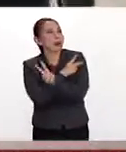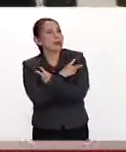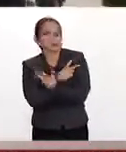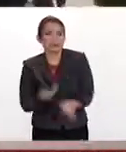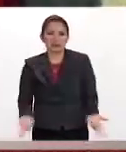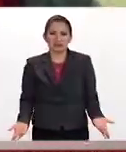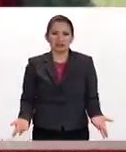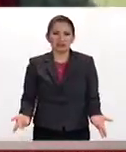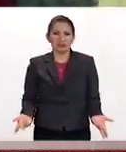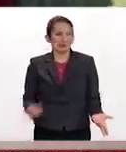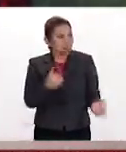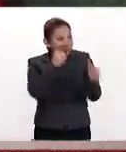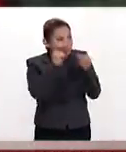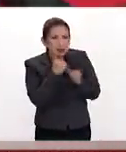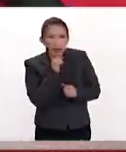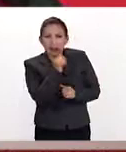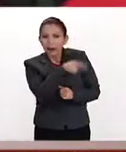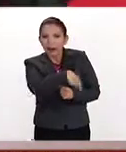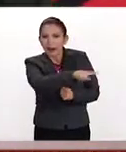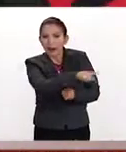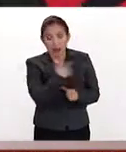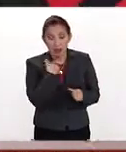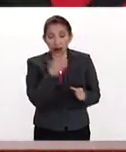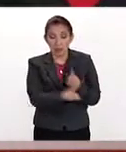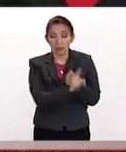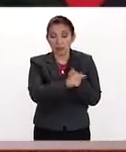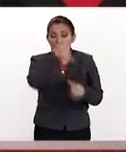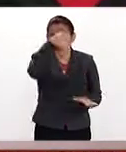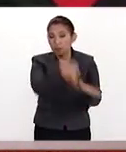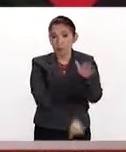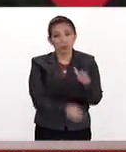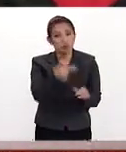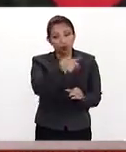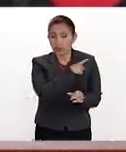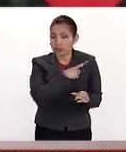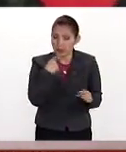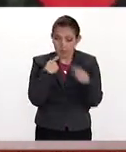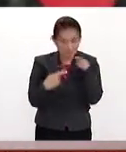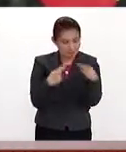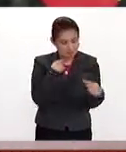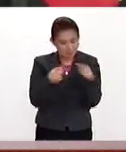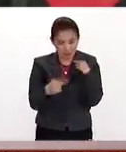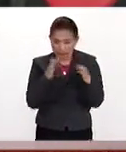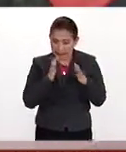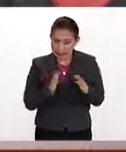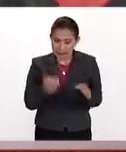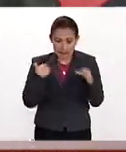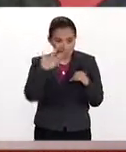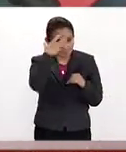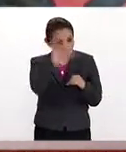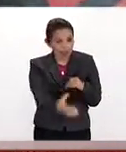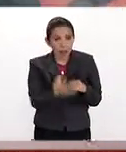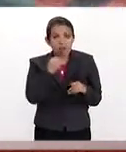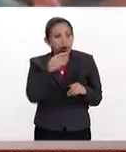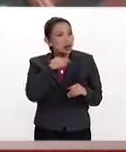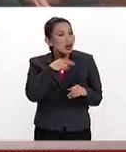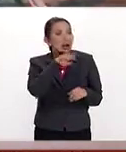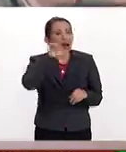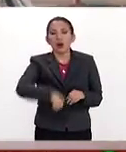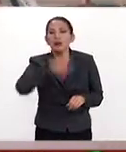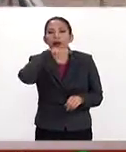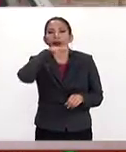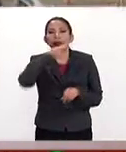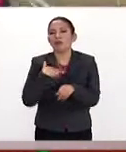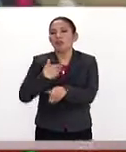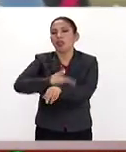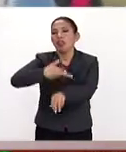año. Entonces, sí me parece que hay un tema muy de fondo, Pati, Omar, que tiene que discutirse con toda seriedad y no tratar de salir al paso